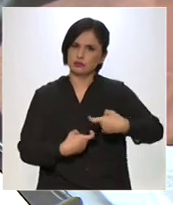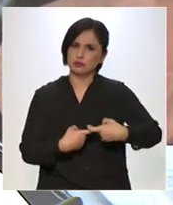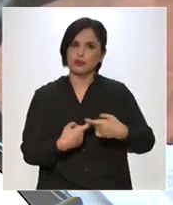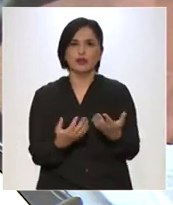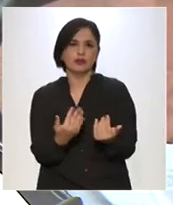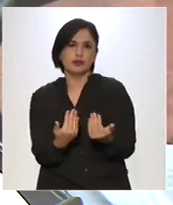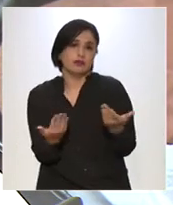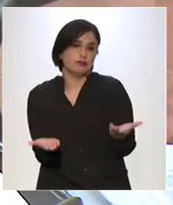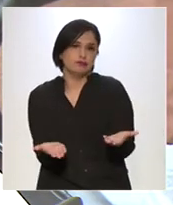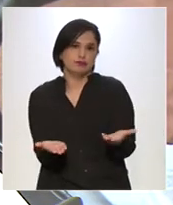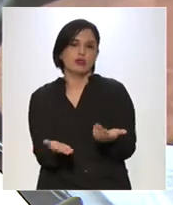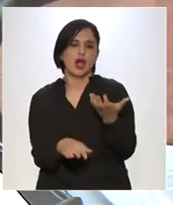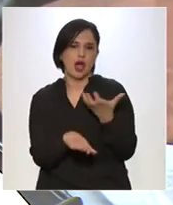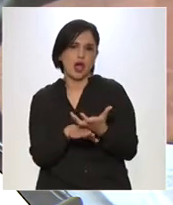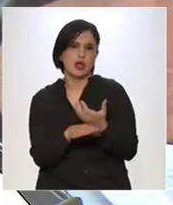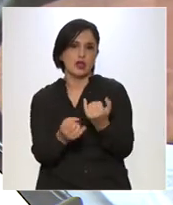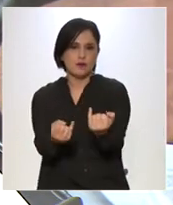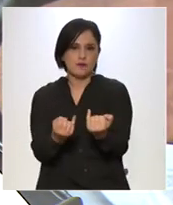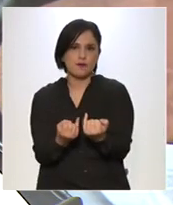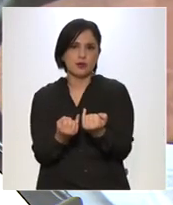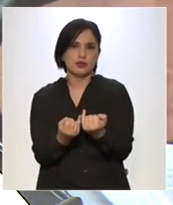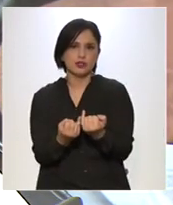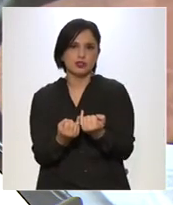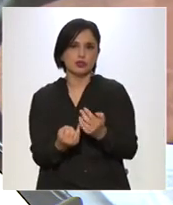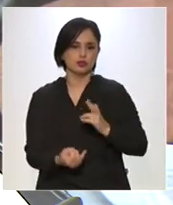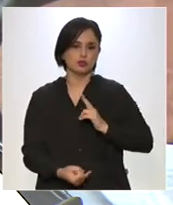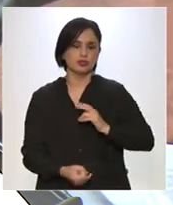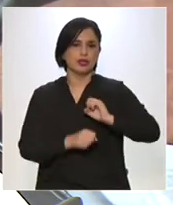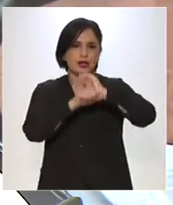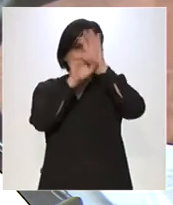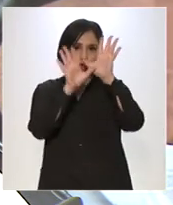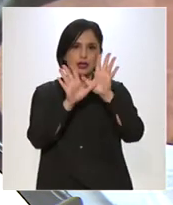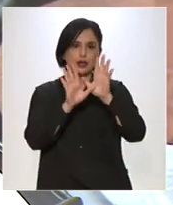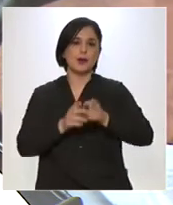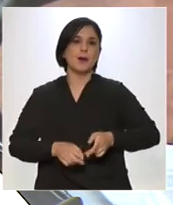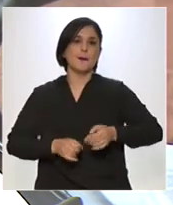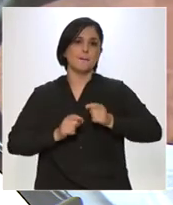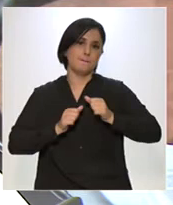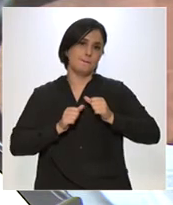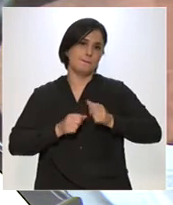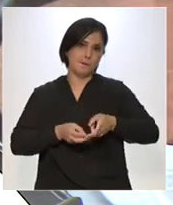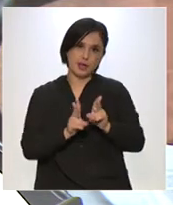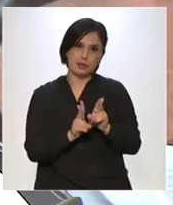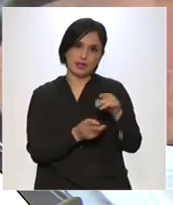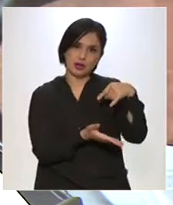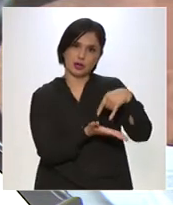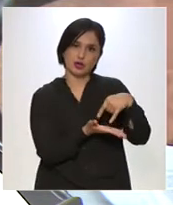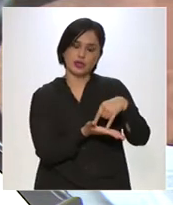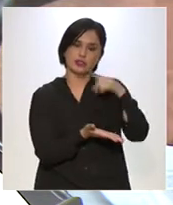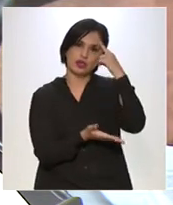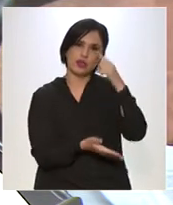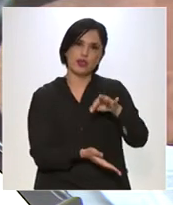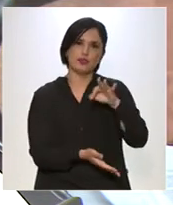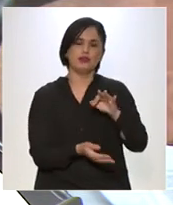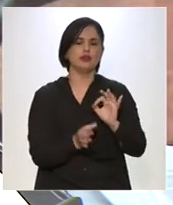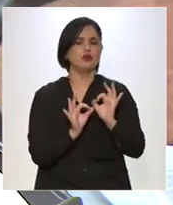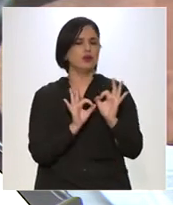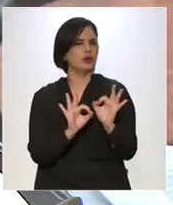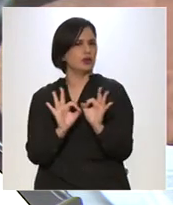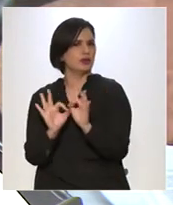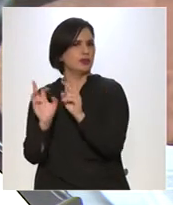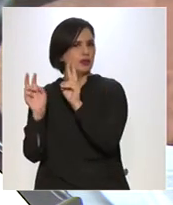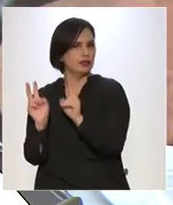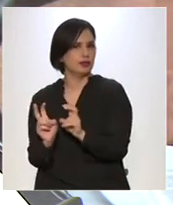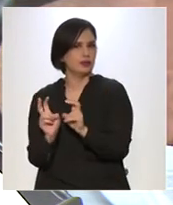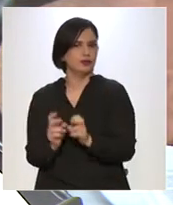necesita entonces que exista una información oficial definitiva que permita al Congreso Nacional resolver adecuadamente en esta